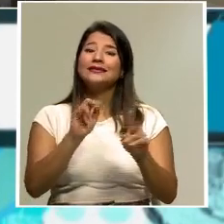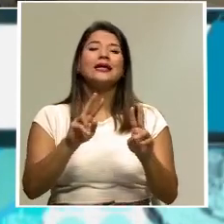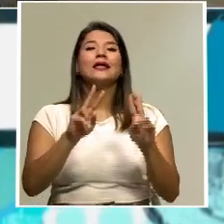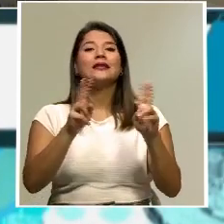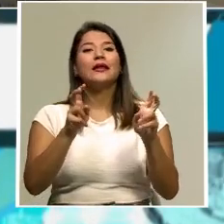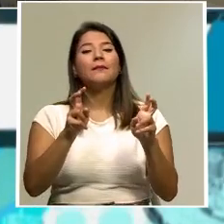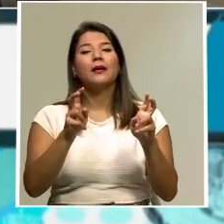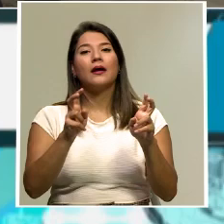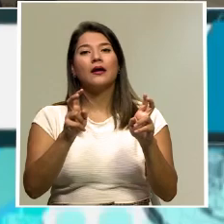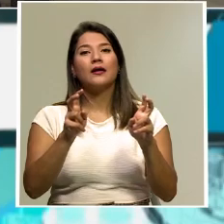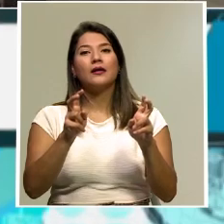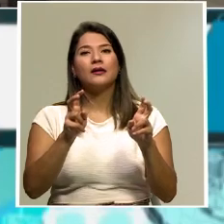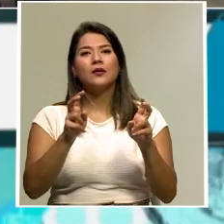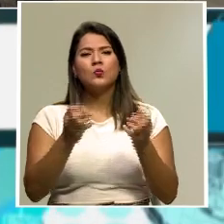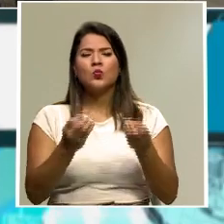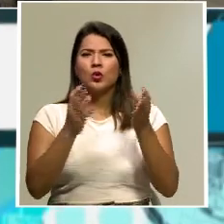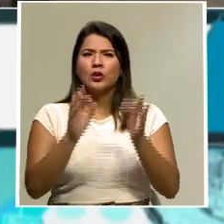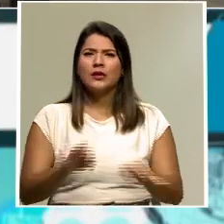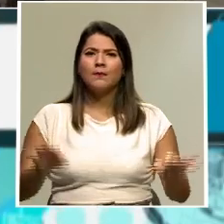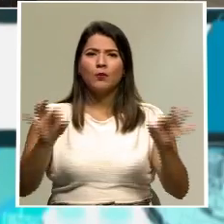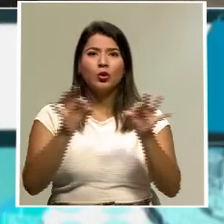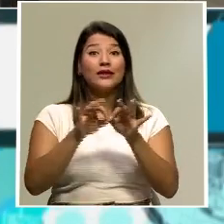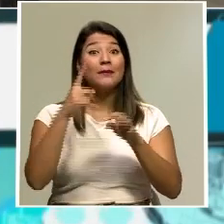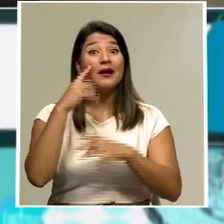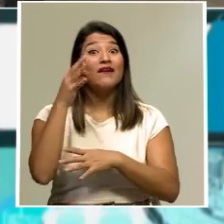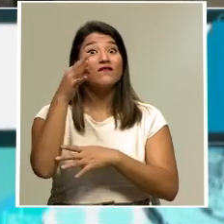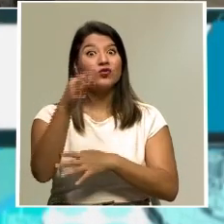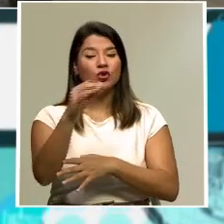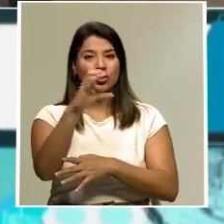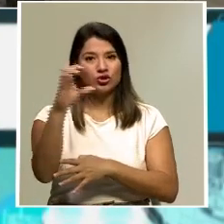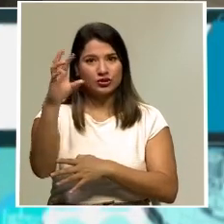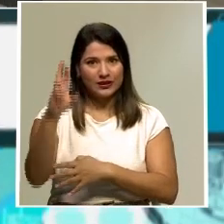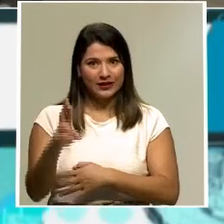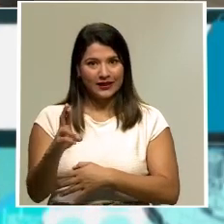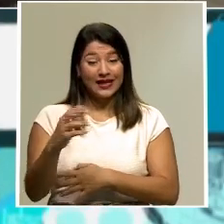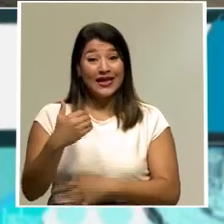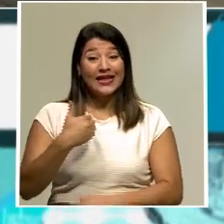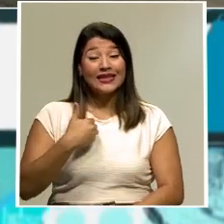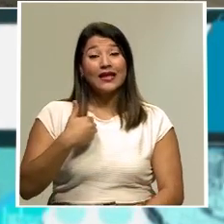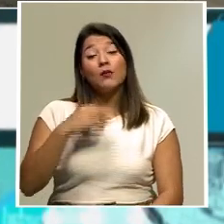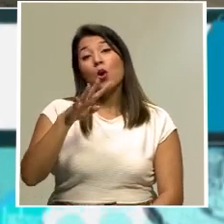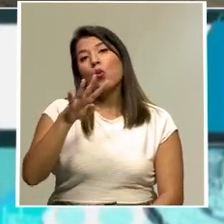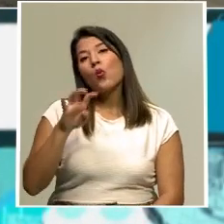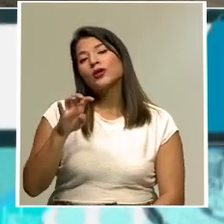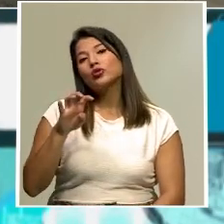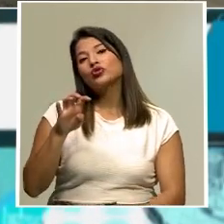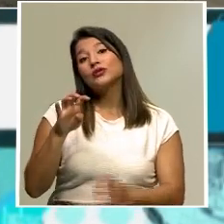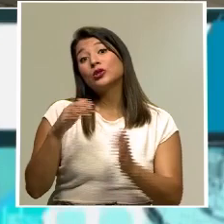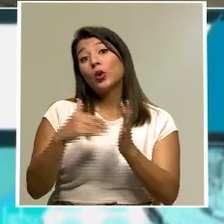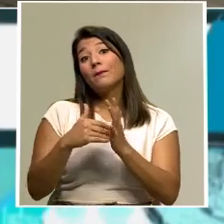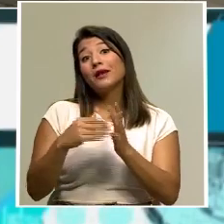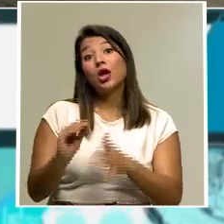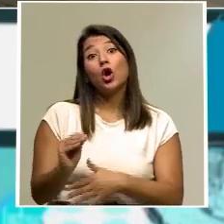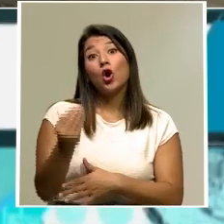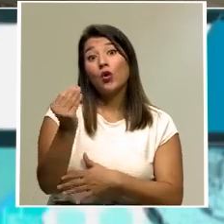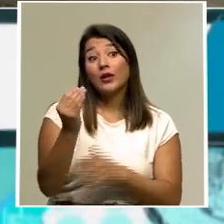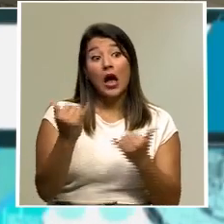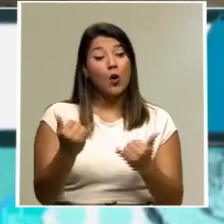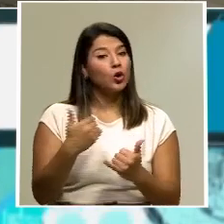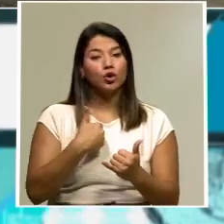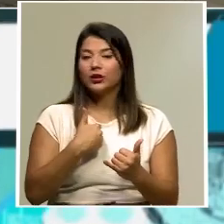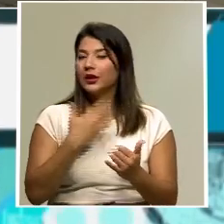tema decisivo para el futuro del país. Hay 400.000 jóvenes que no tienen